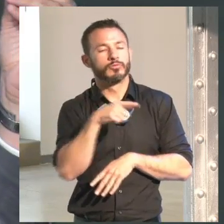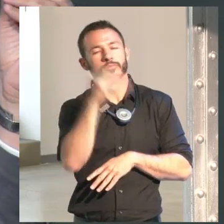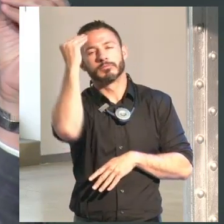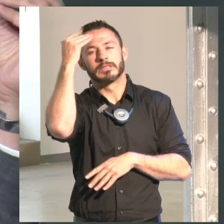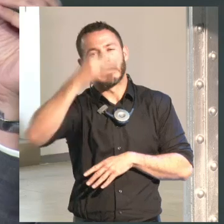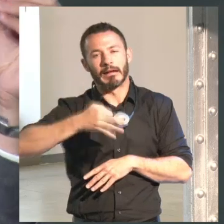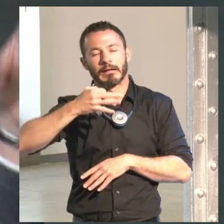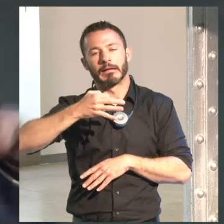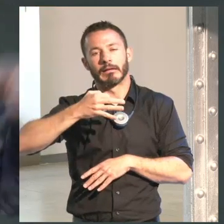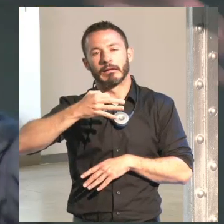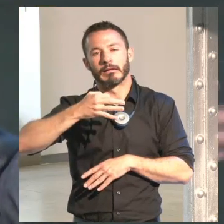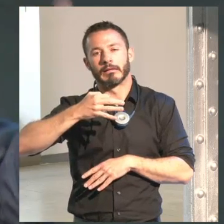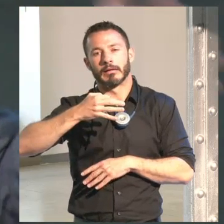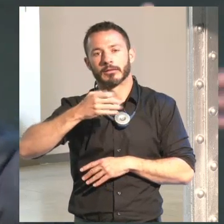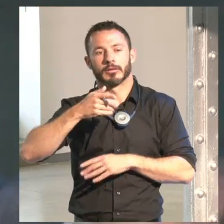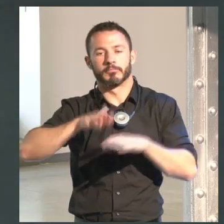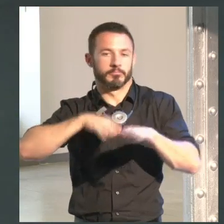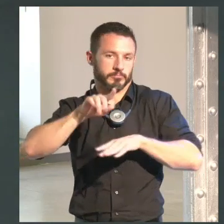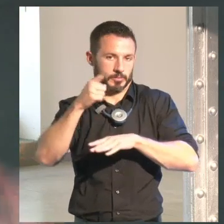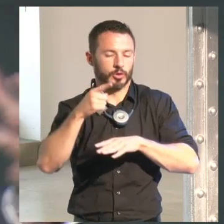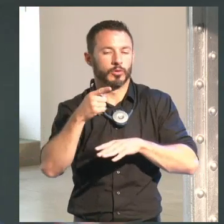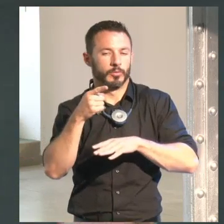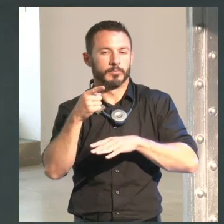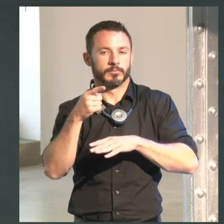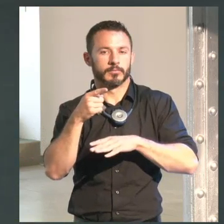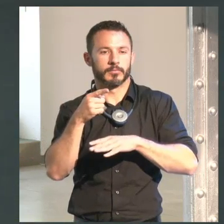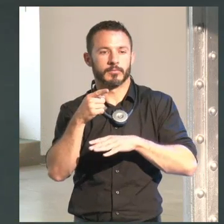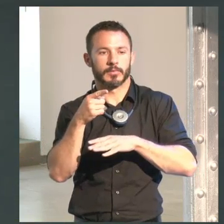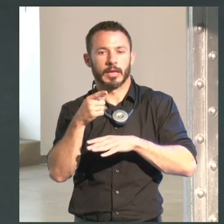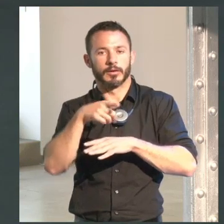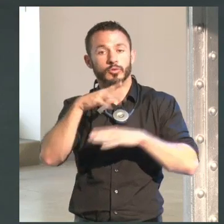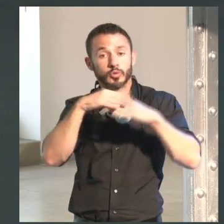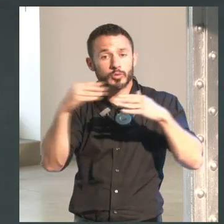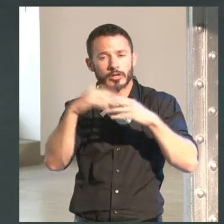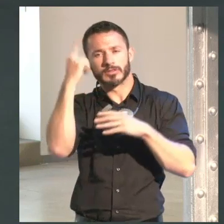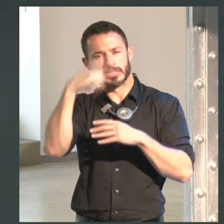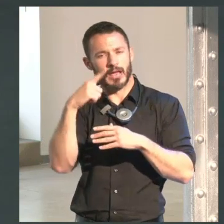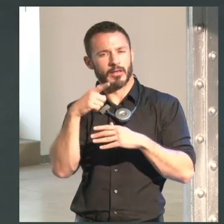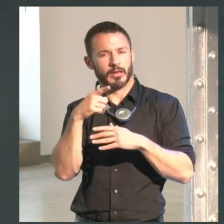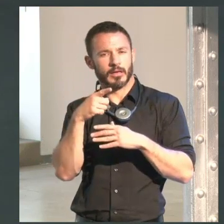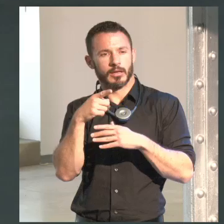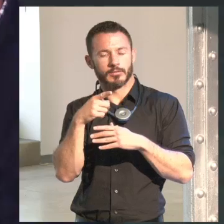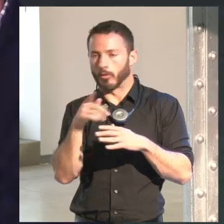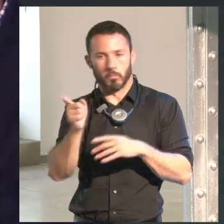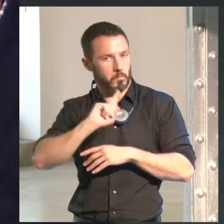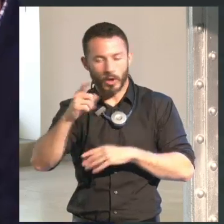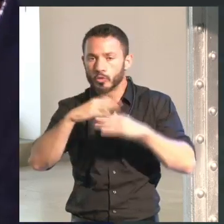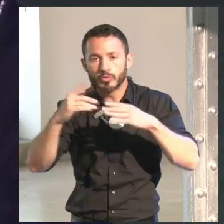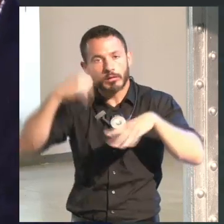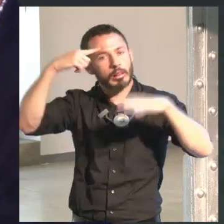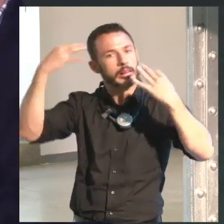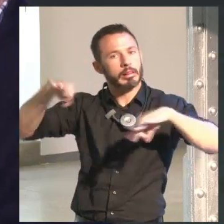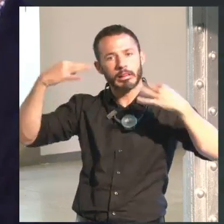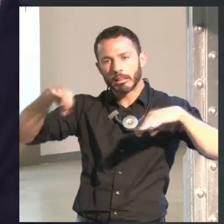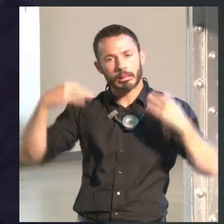que el primer paso, que eso es que un usuario es consciente de todo esto? No, es inconsciente. Es